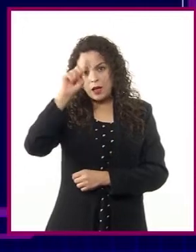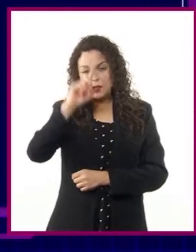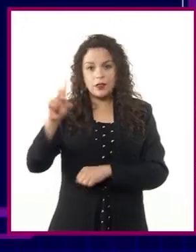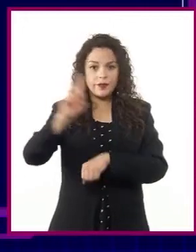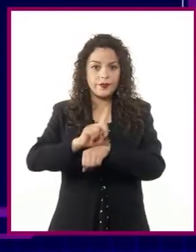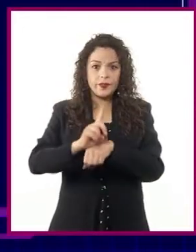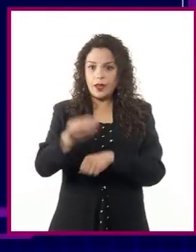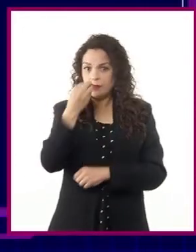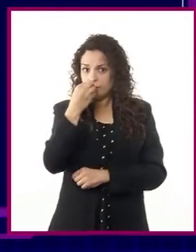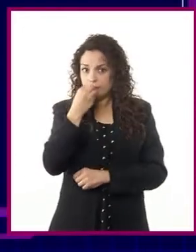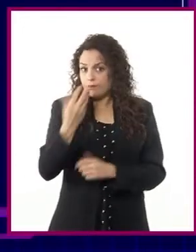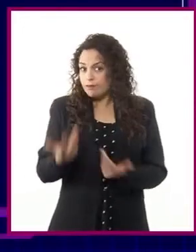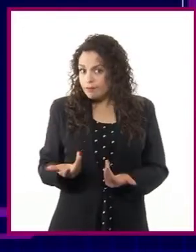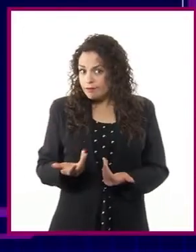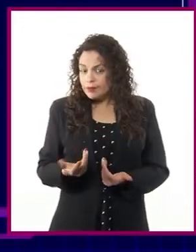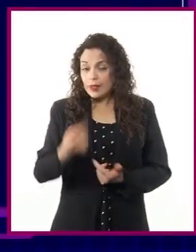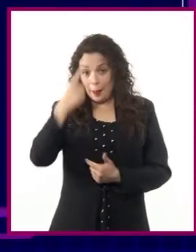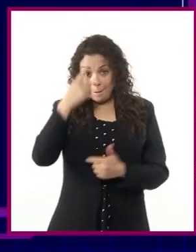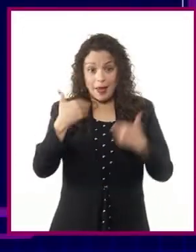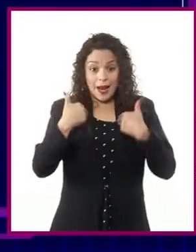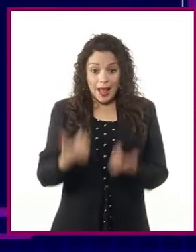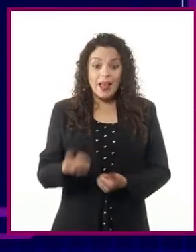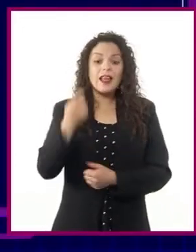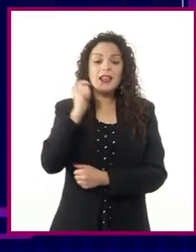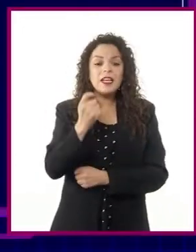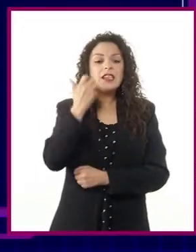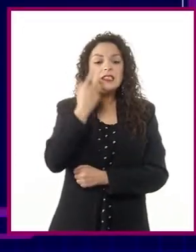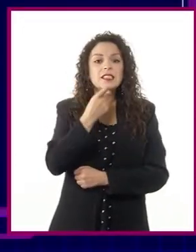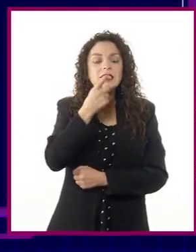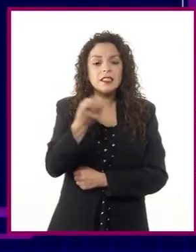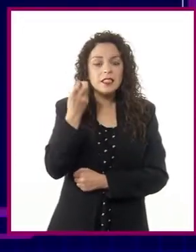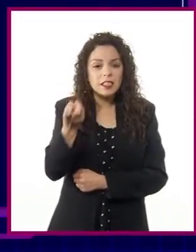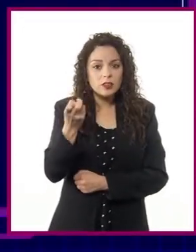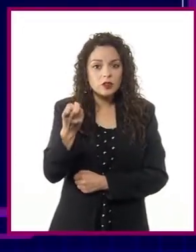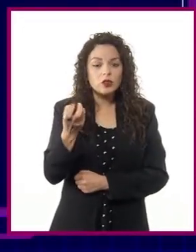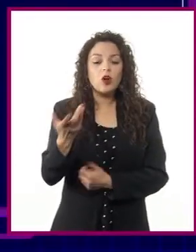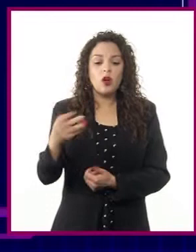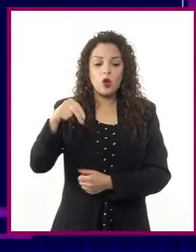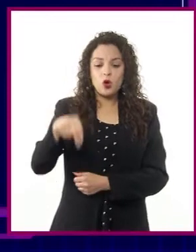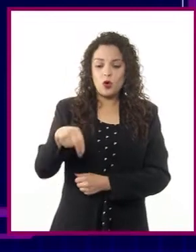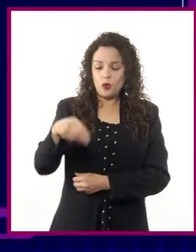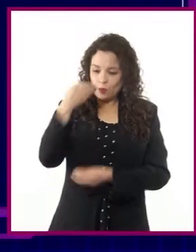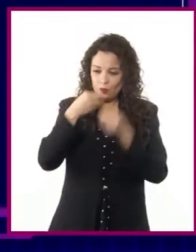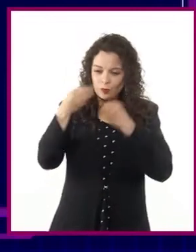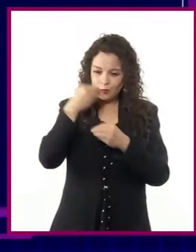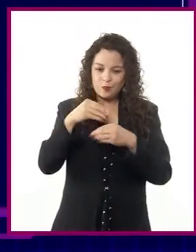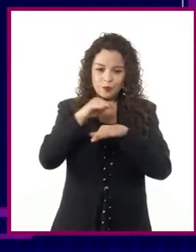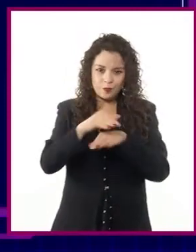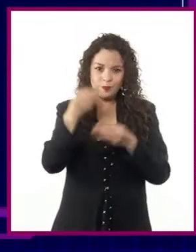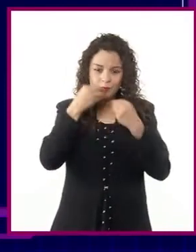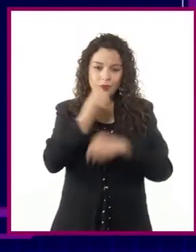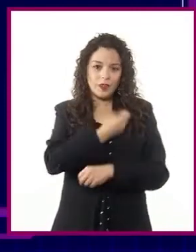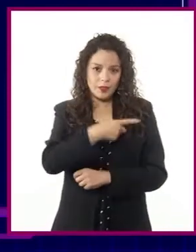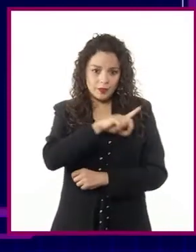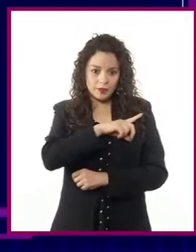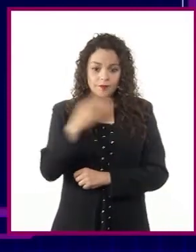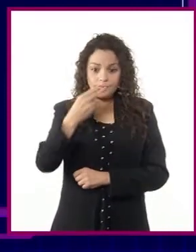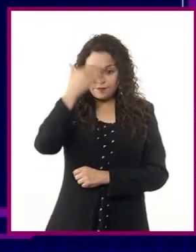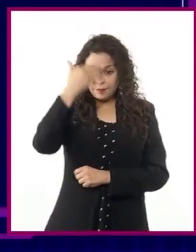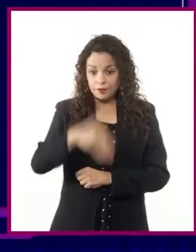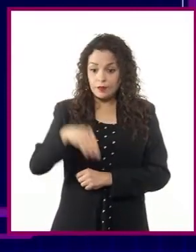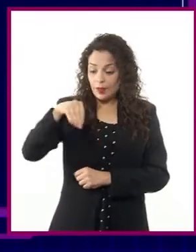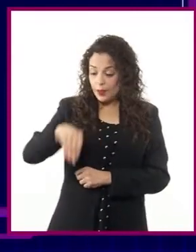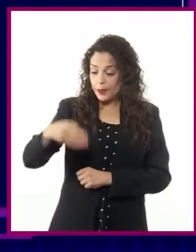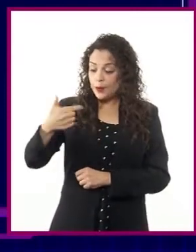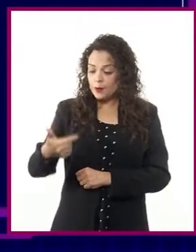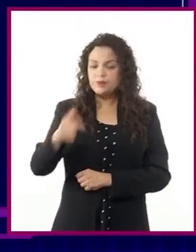diariamente? Para entender lo que significa esta información nutrimental, lo primero es saber que la abreviatura mg